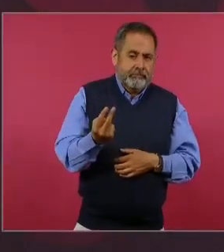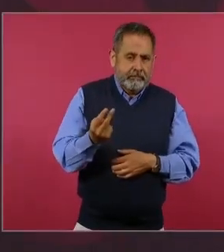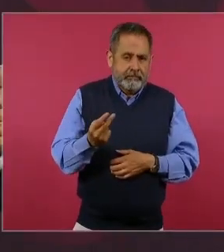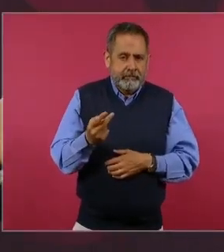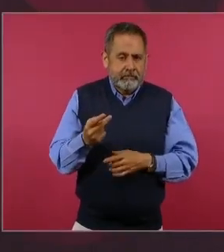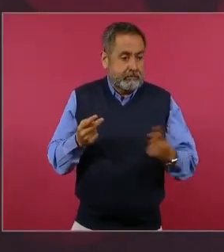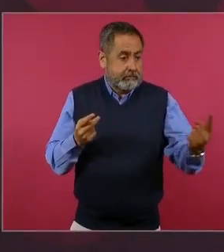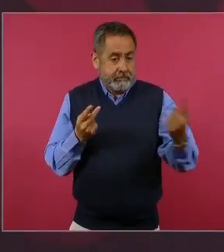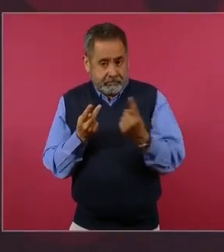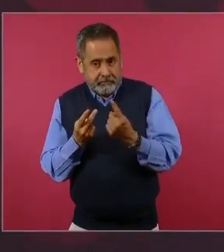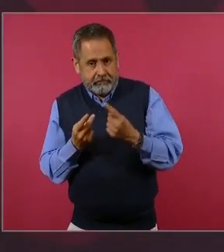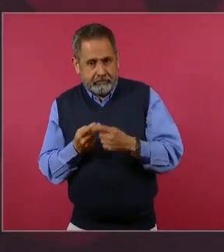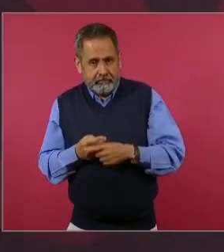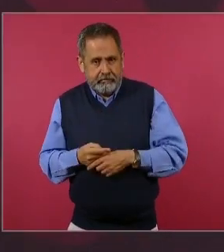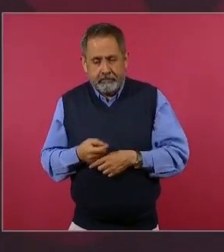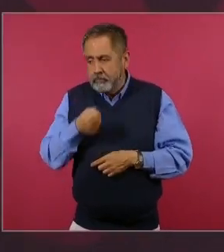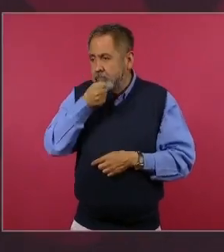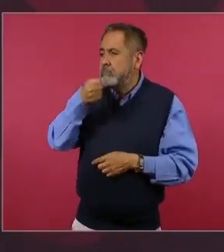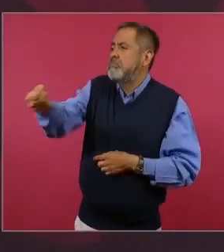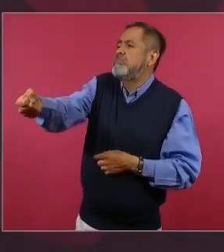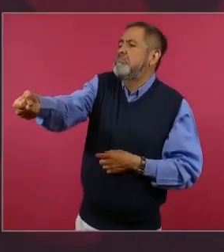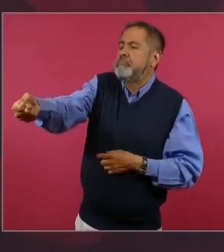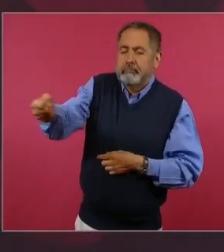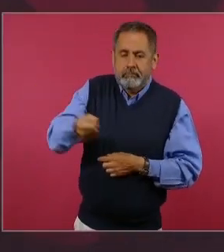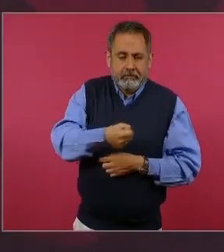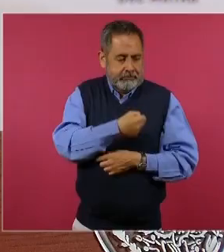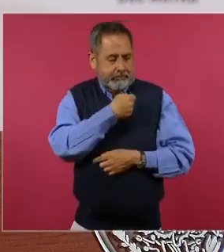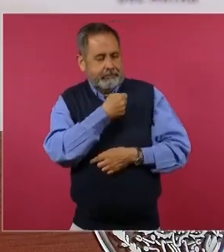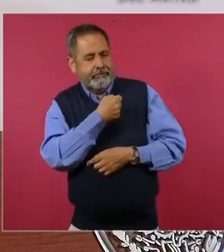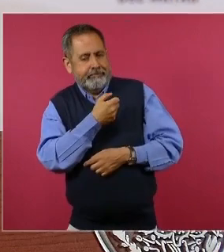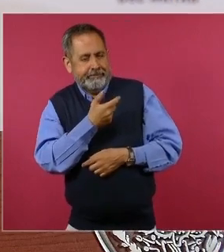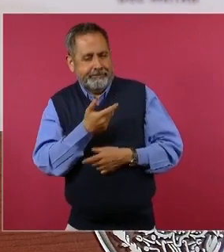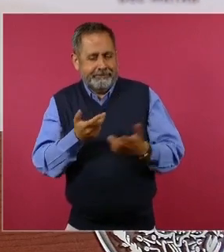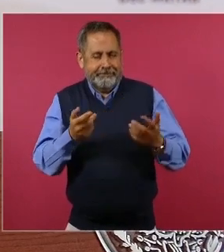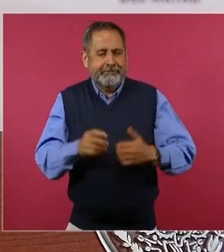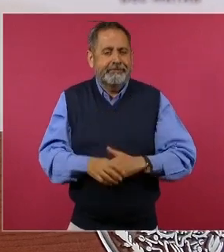Se para y me pone el micrófono.